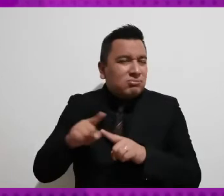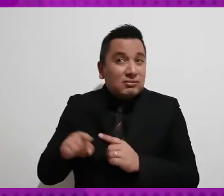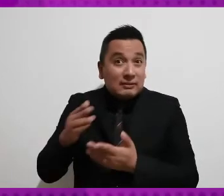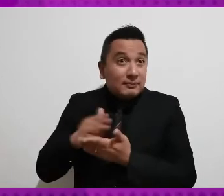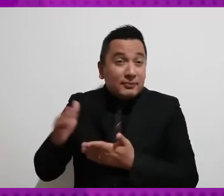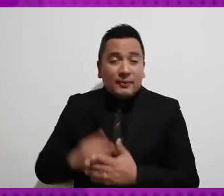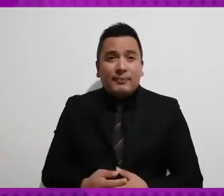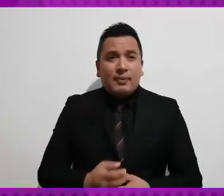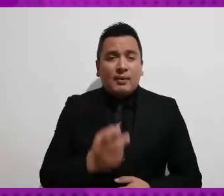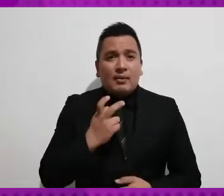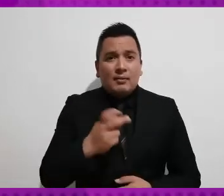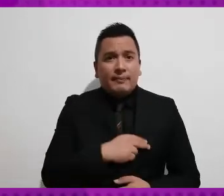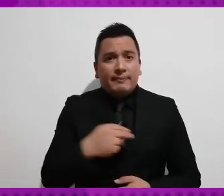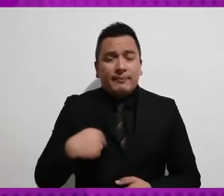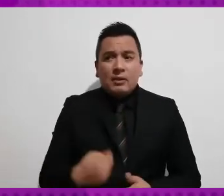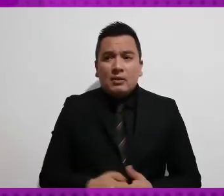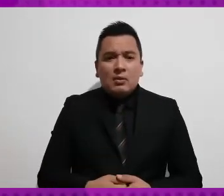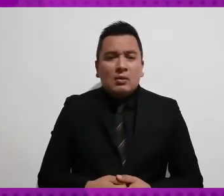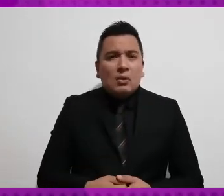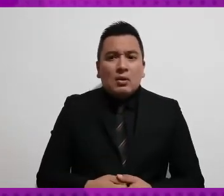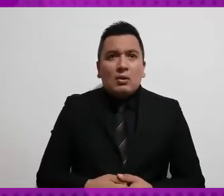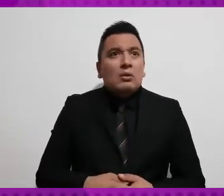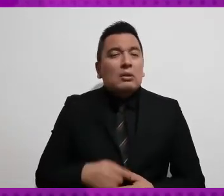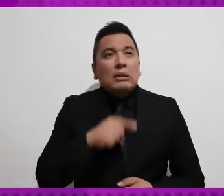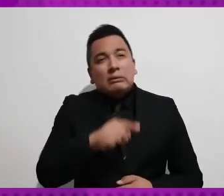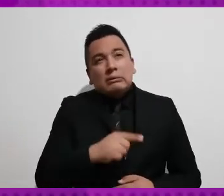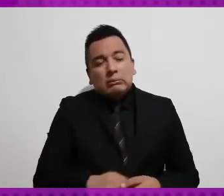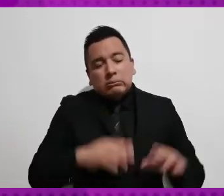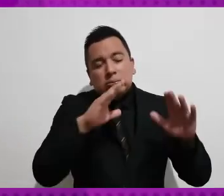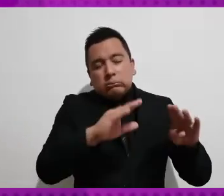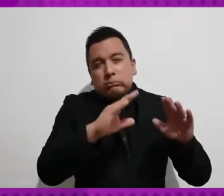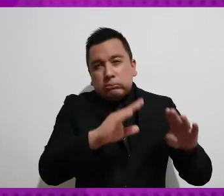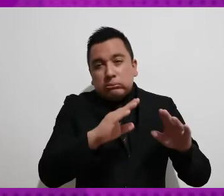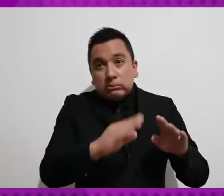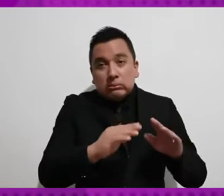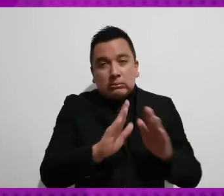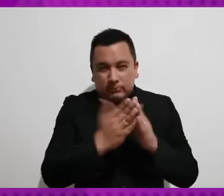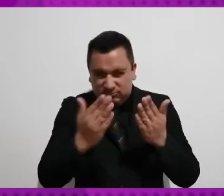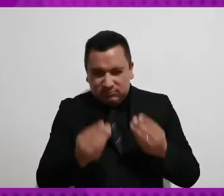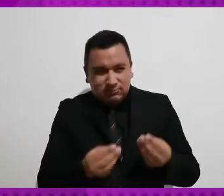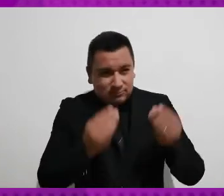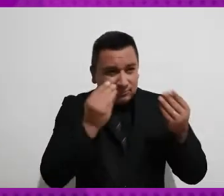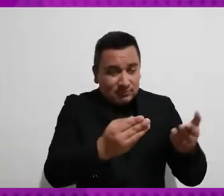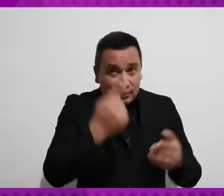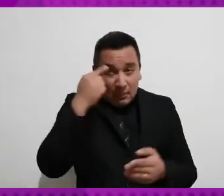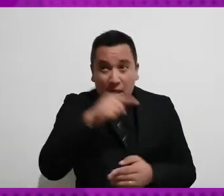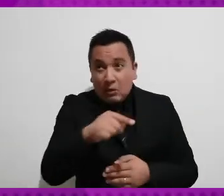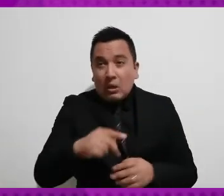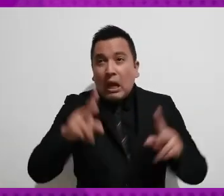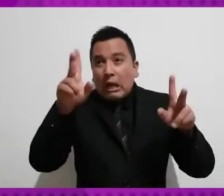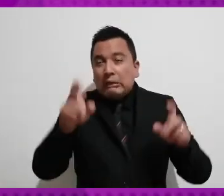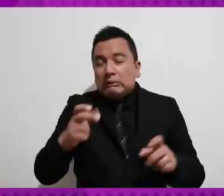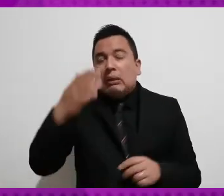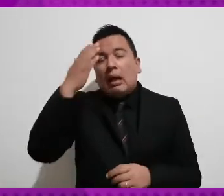votar. Entonces, nosotros entregamos este tríptico. ¿Para qué? Para que las y los ciudadanos se familiaricen con el tema y con